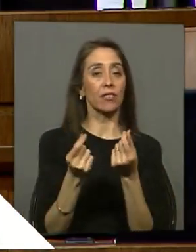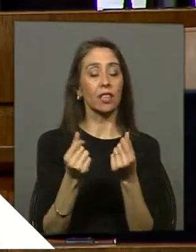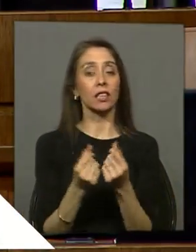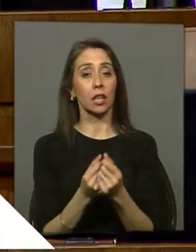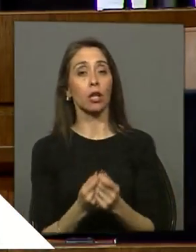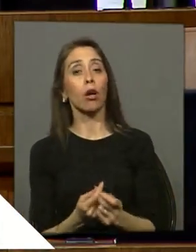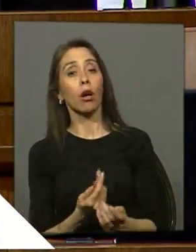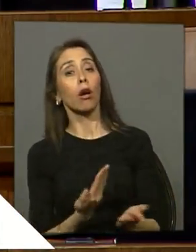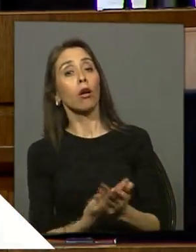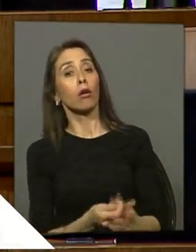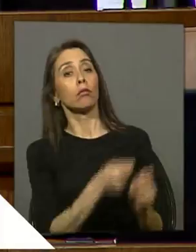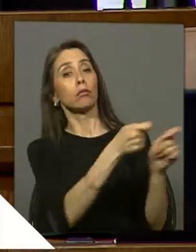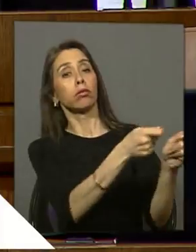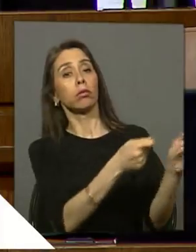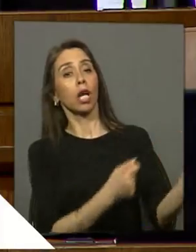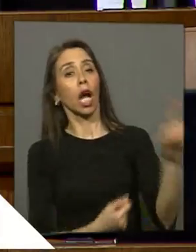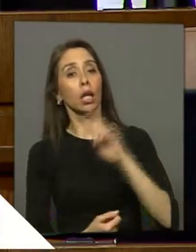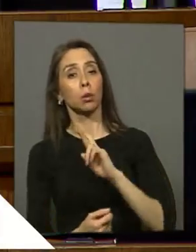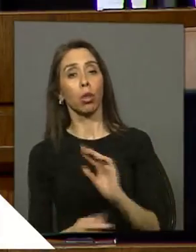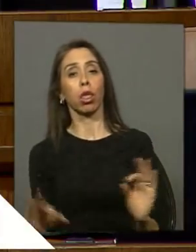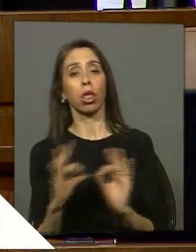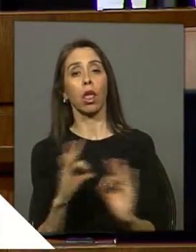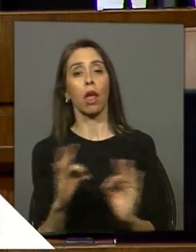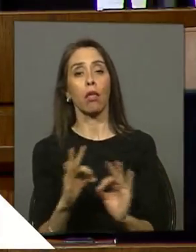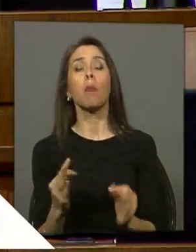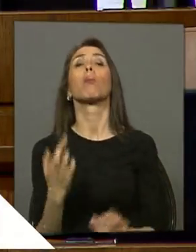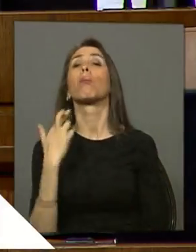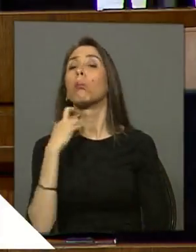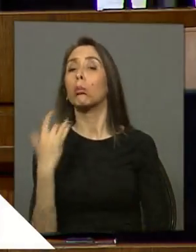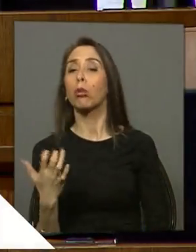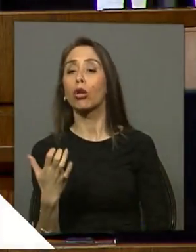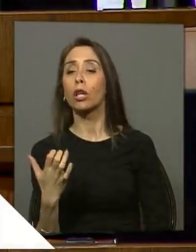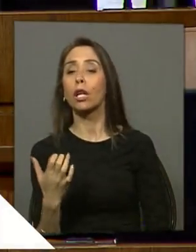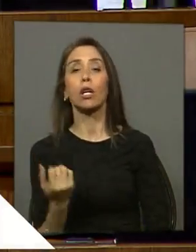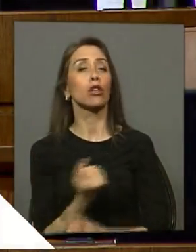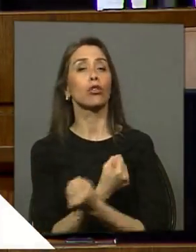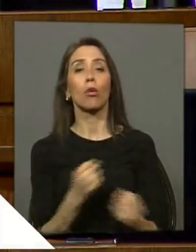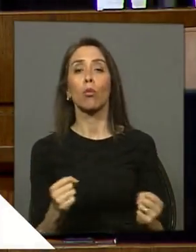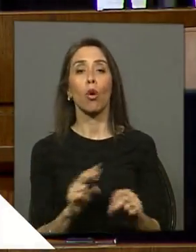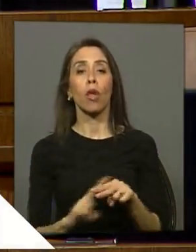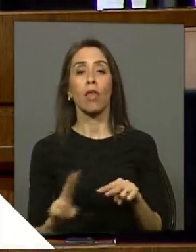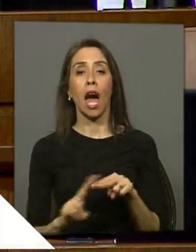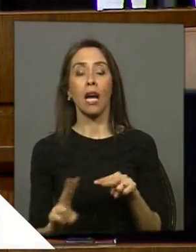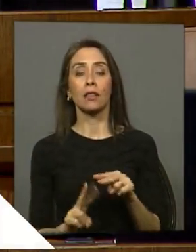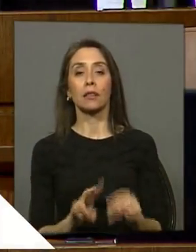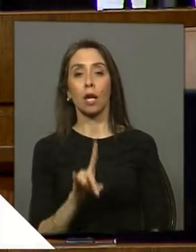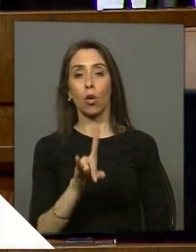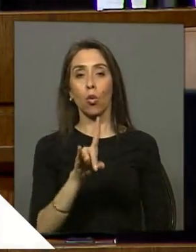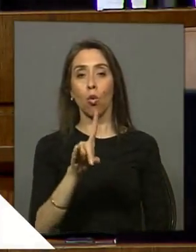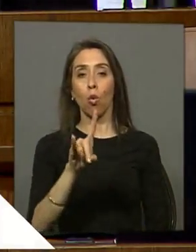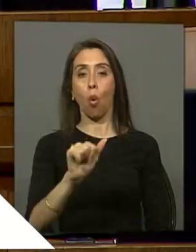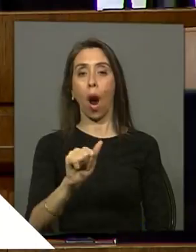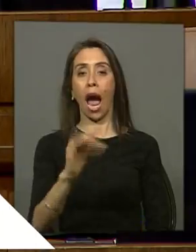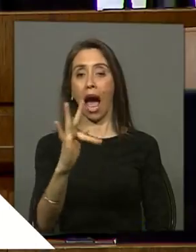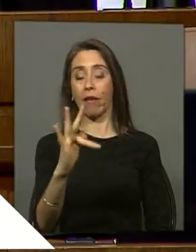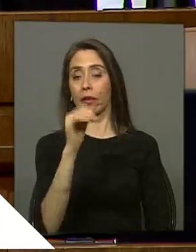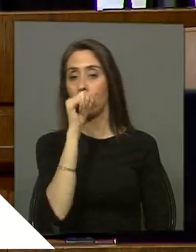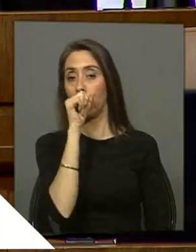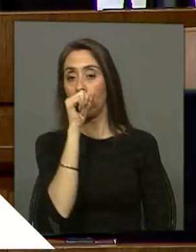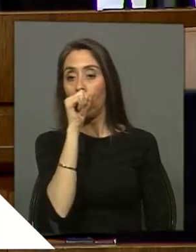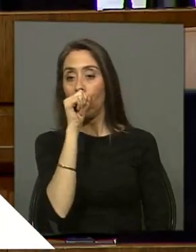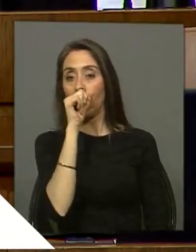y sabe por qué no contestó presidente porque no puede hacerlo la UAF tiene